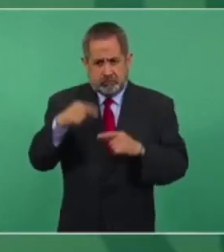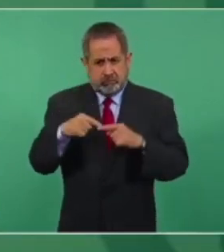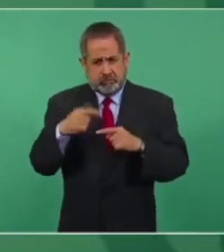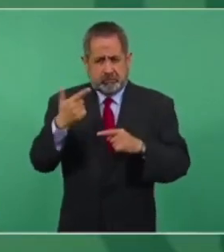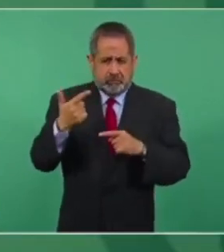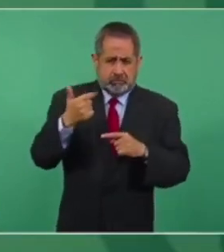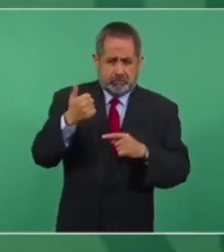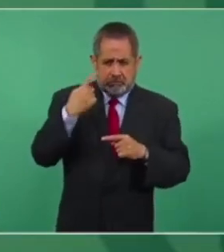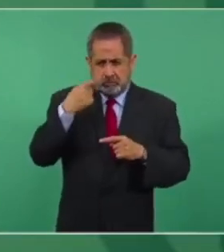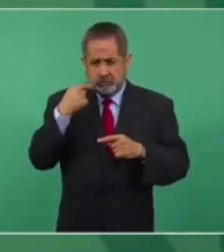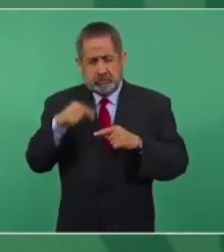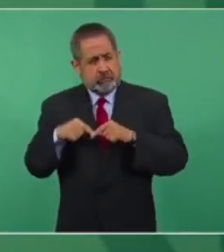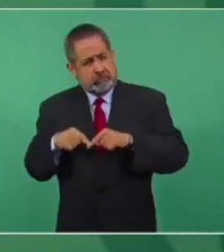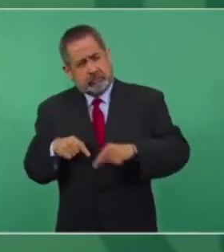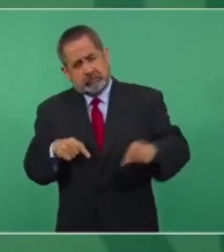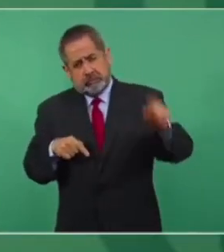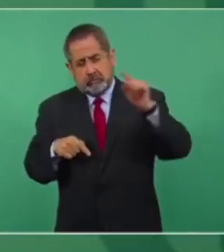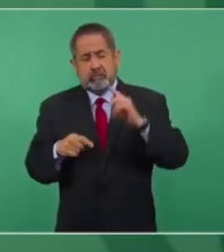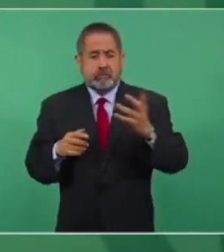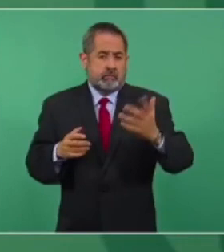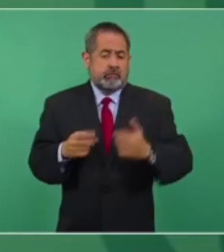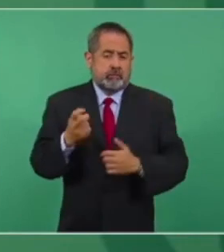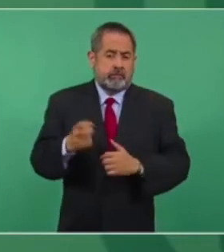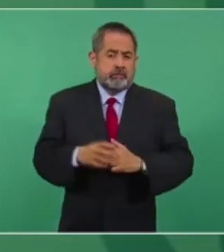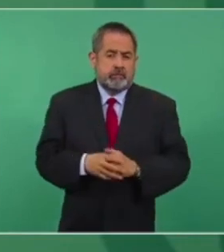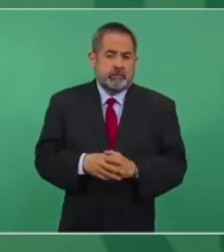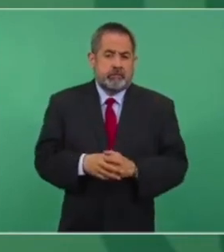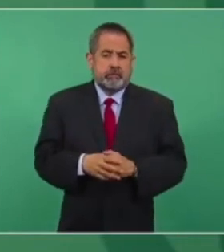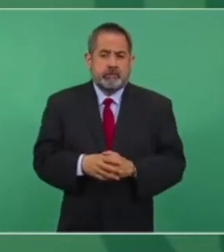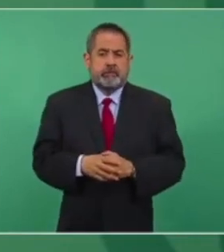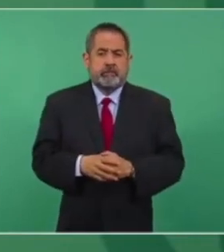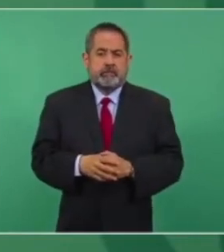6, 7 horas. Entonces